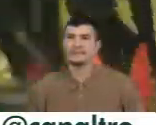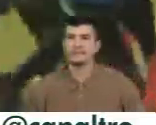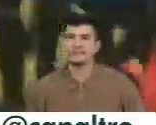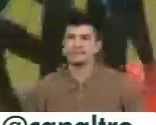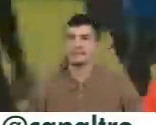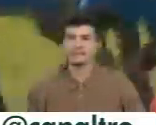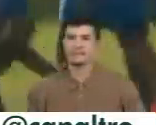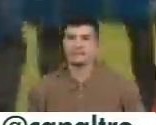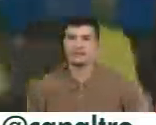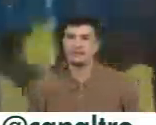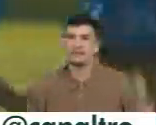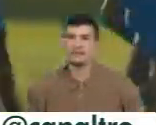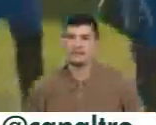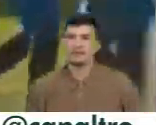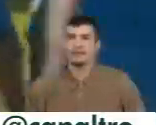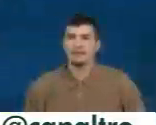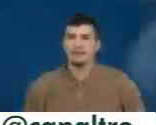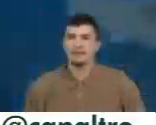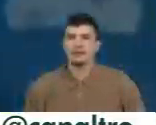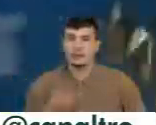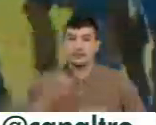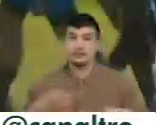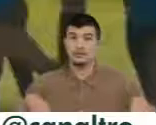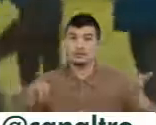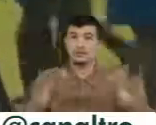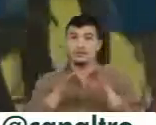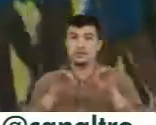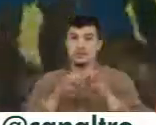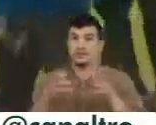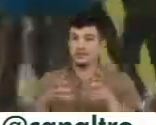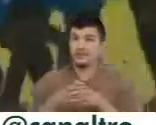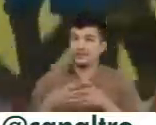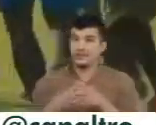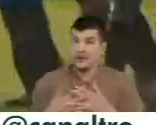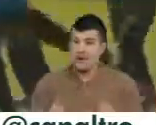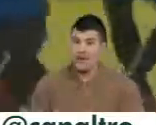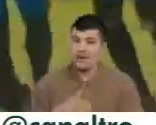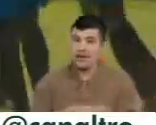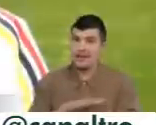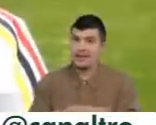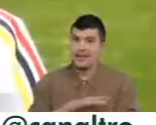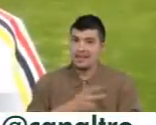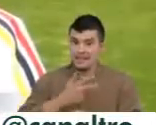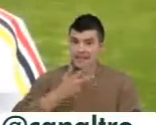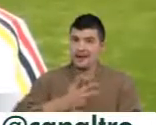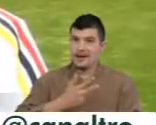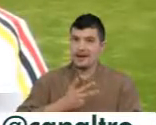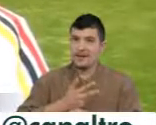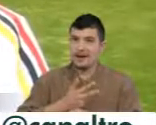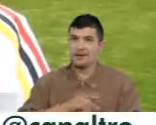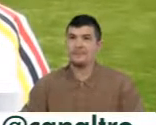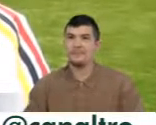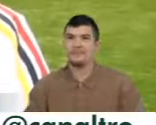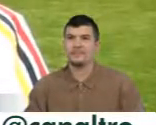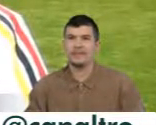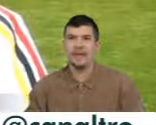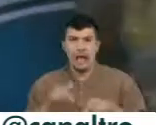con el américa de cali es referente en esta tricolor y será de la partida esta tarde ante los paraguayos que hay una familia que